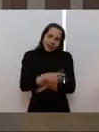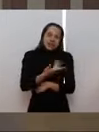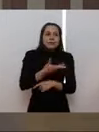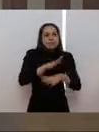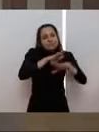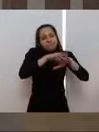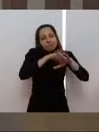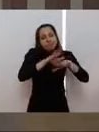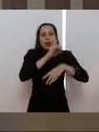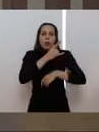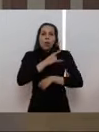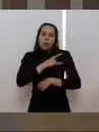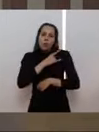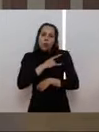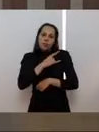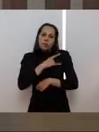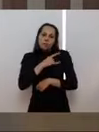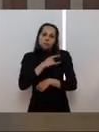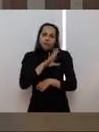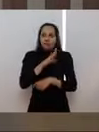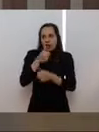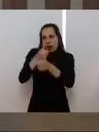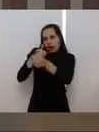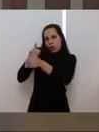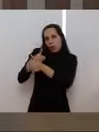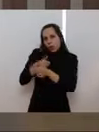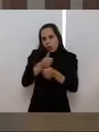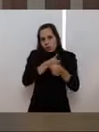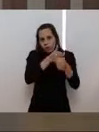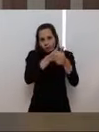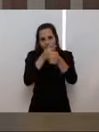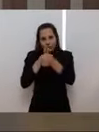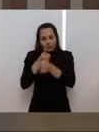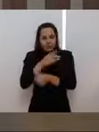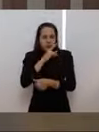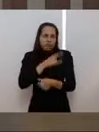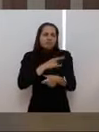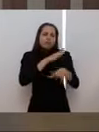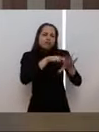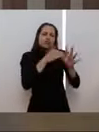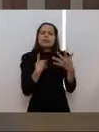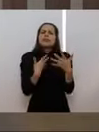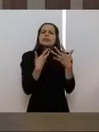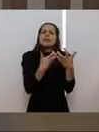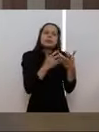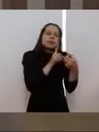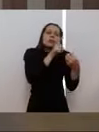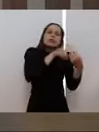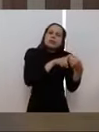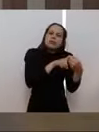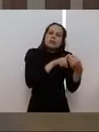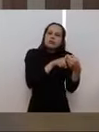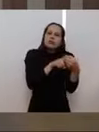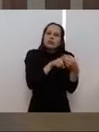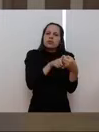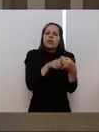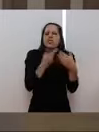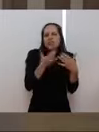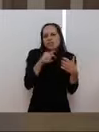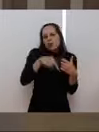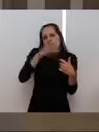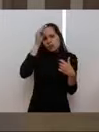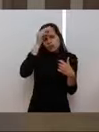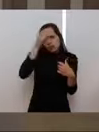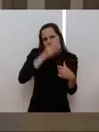universidad cada uno en su institución educativa haciendo o manifestando el interés de venir a hacer un tipo de práctica con